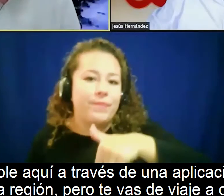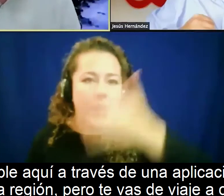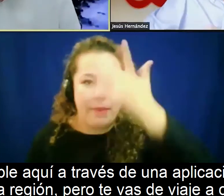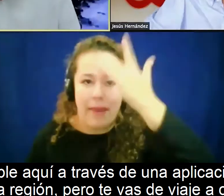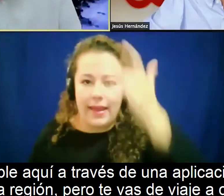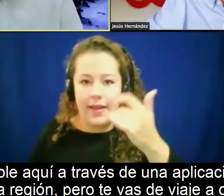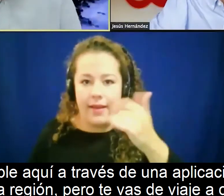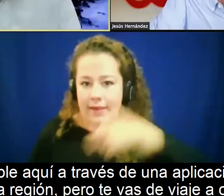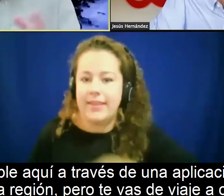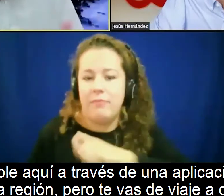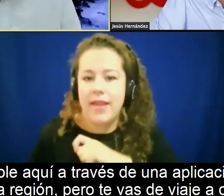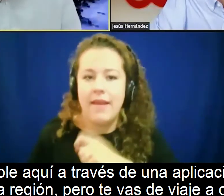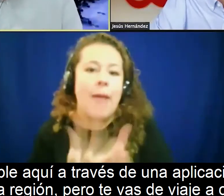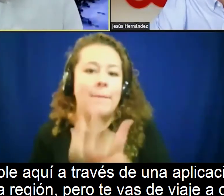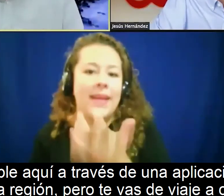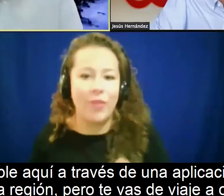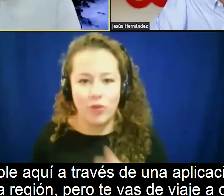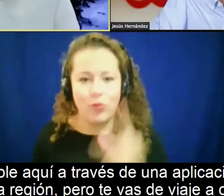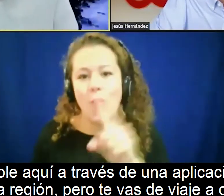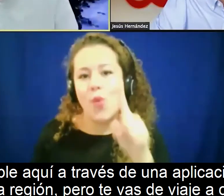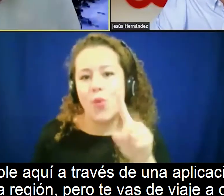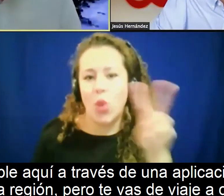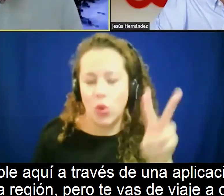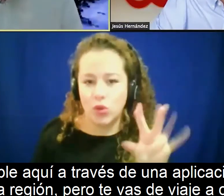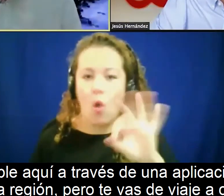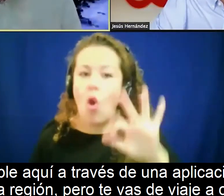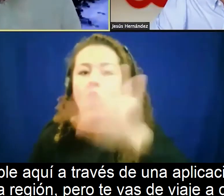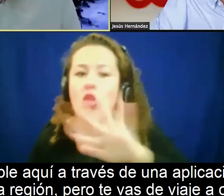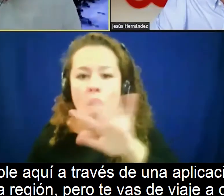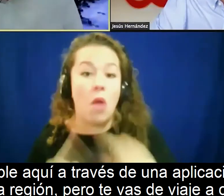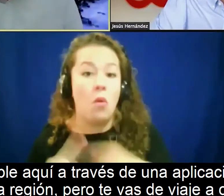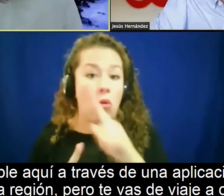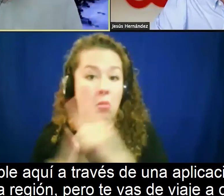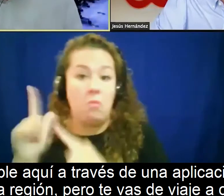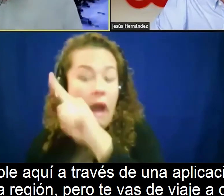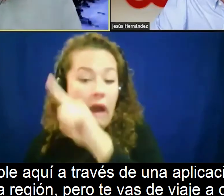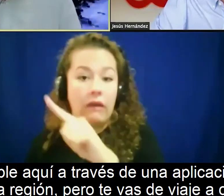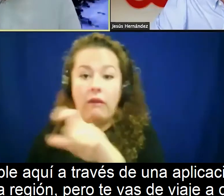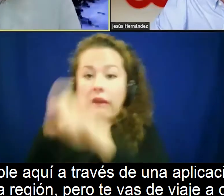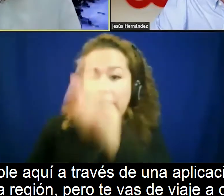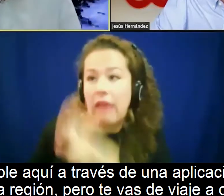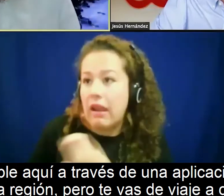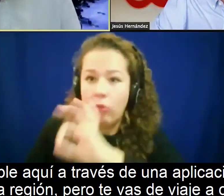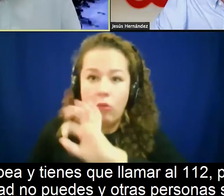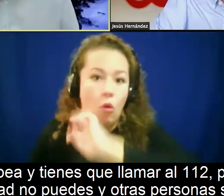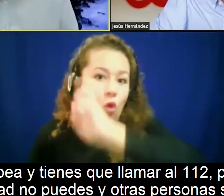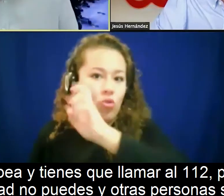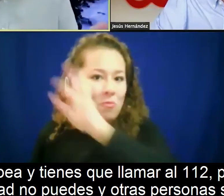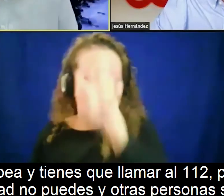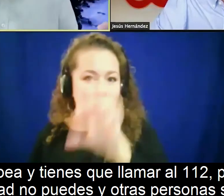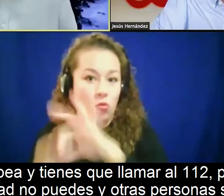ejemplo, que pongamos en España o en una región, pero luego tú te vas de viaje a Italia o a Estonia o cualquier otro país de la Unión Europea y tienes que llamar